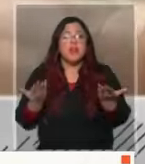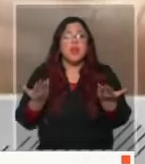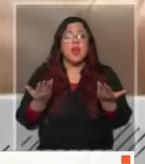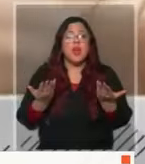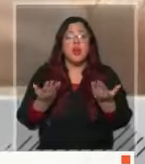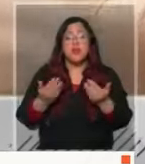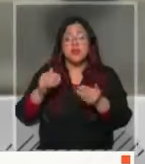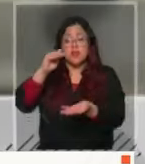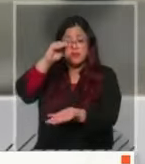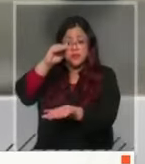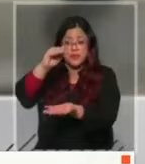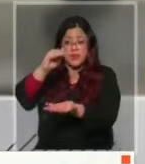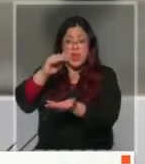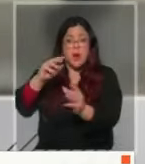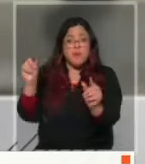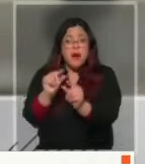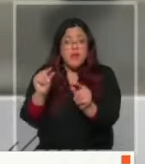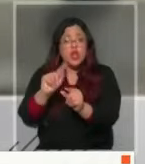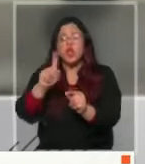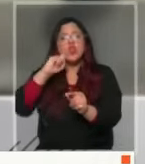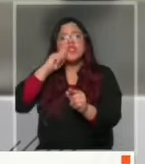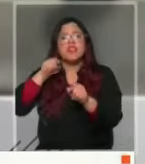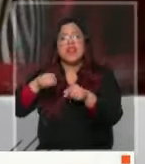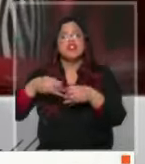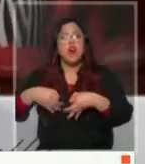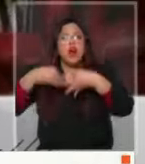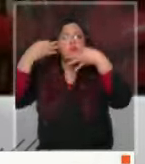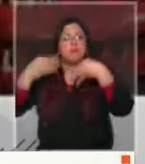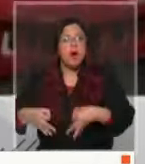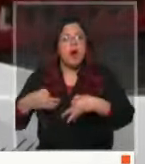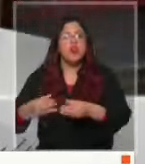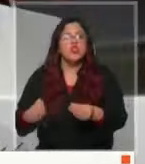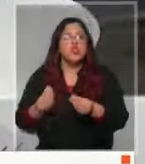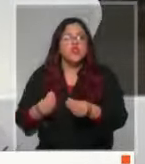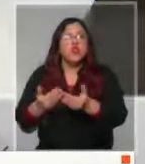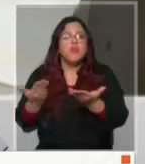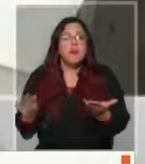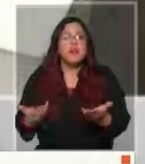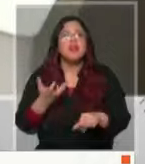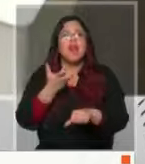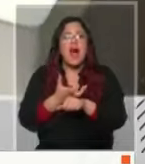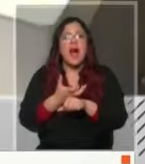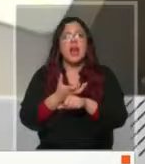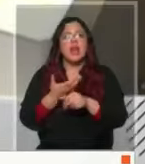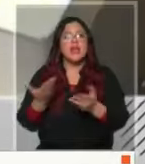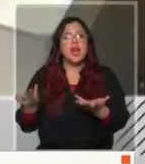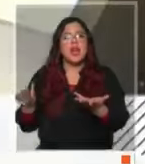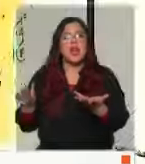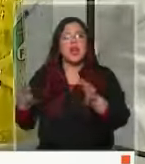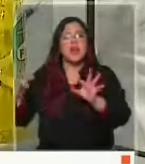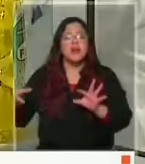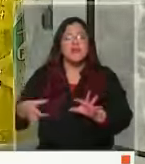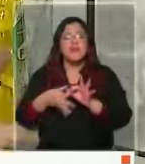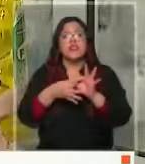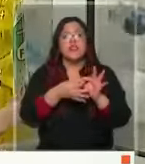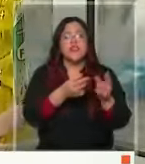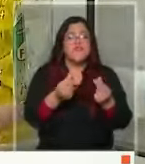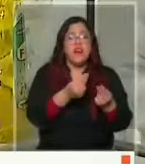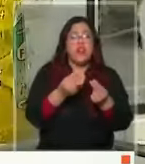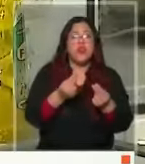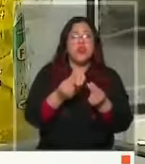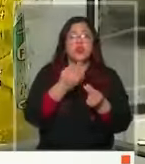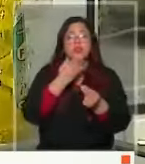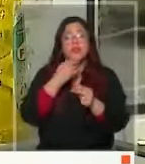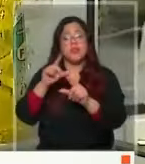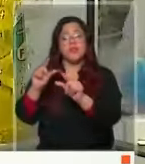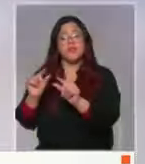no garantiza que el desempeño va a ser óptimo, ¿cierto? Y lógicamente que hay una gran correlación entre el precio económico con un pobre desempeño